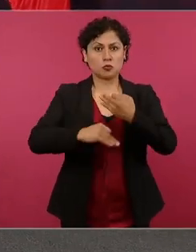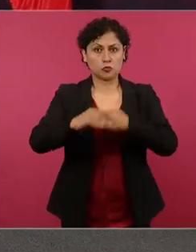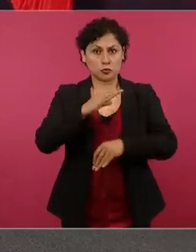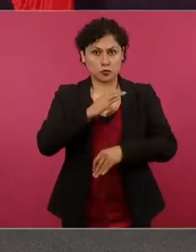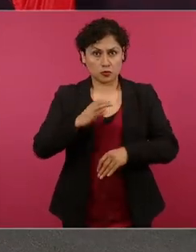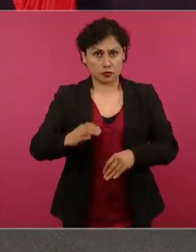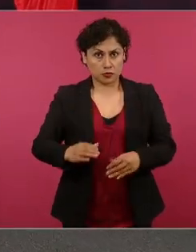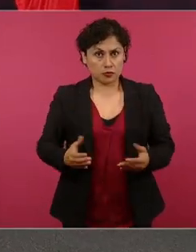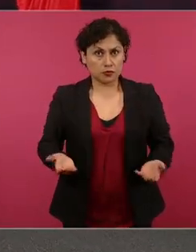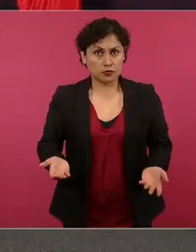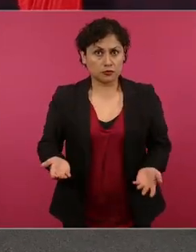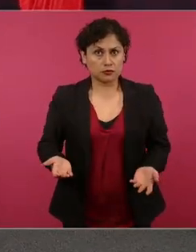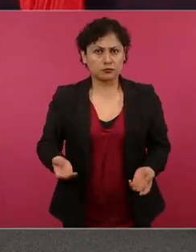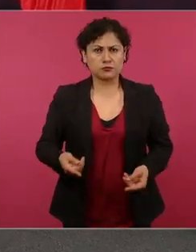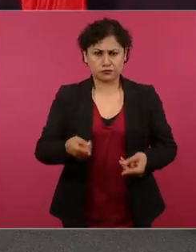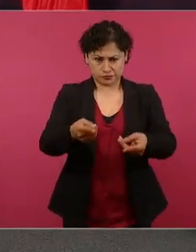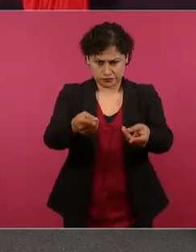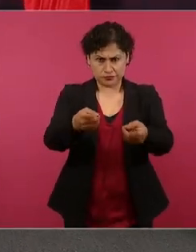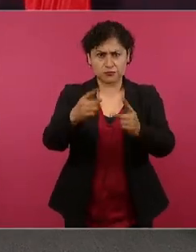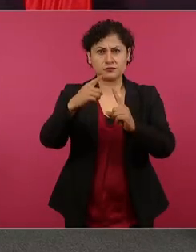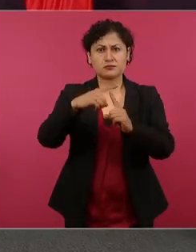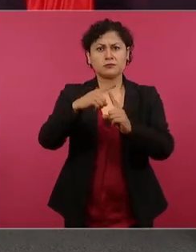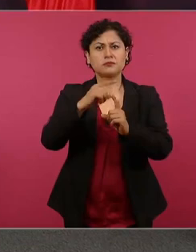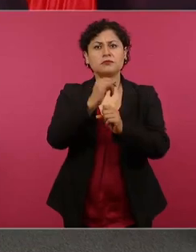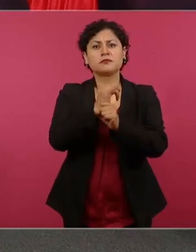Ahí se lo dejo de tarea.